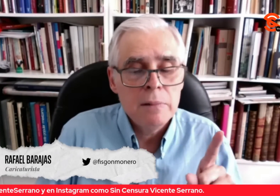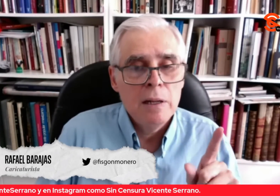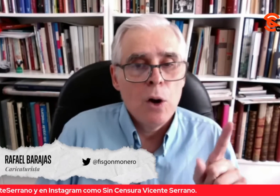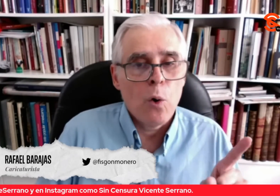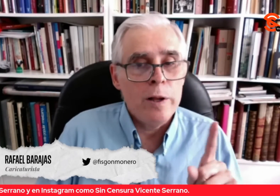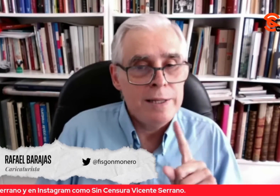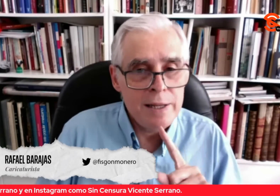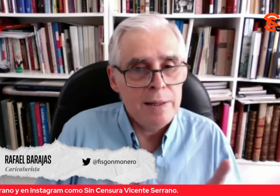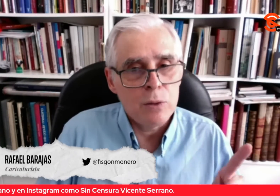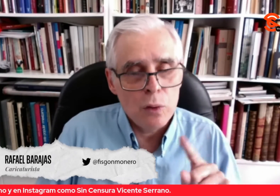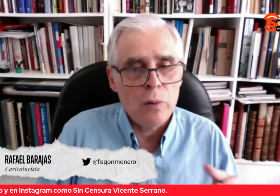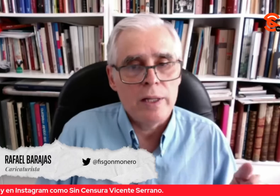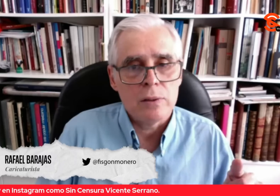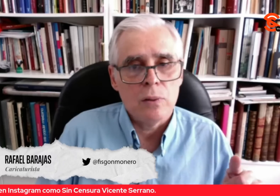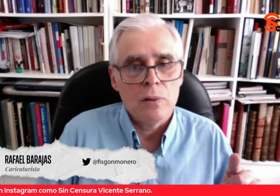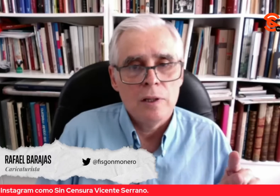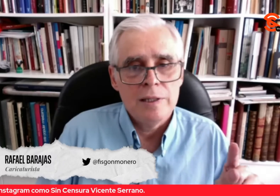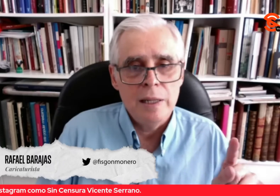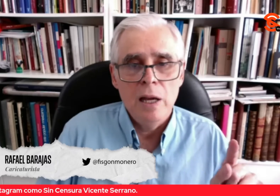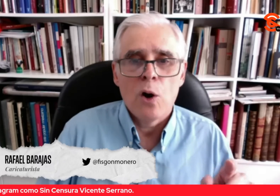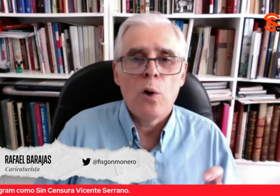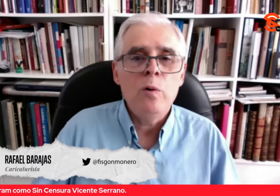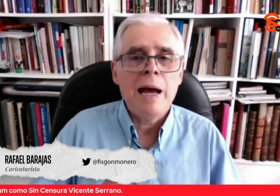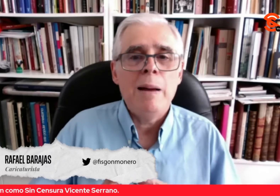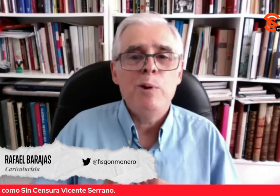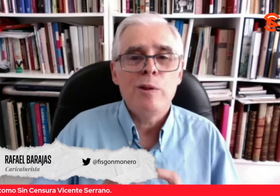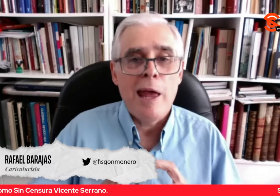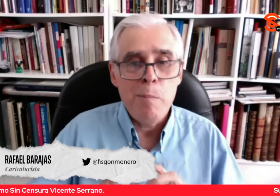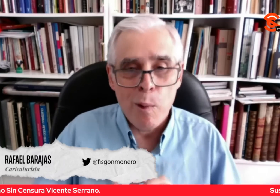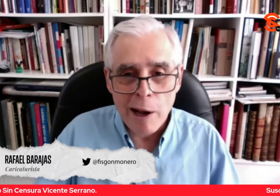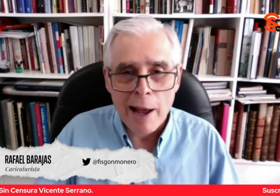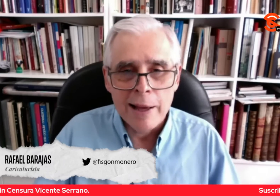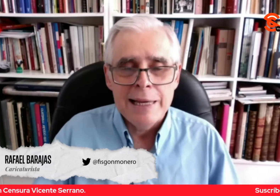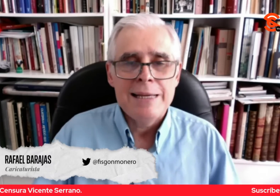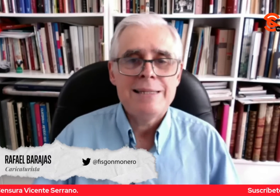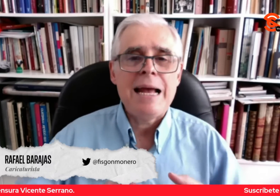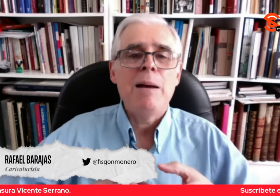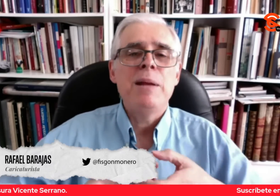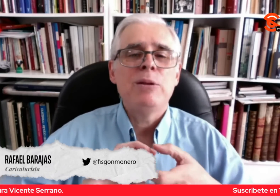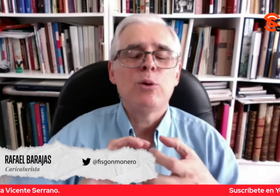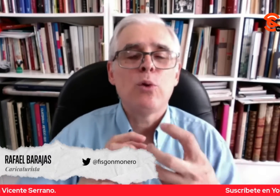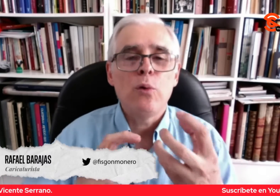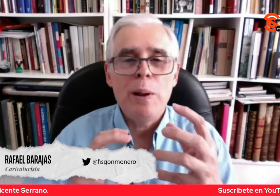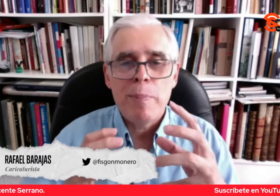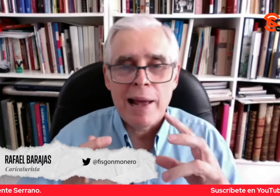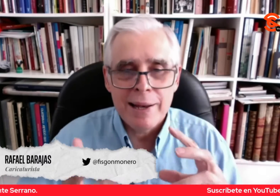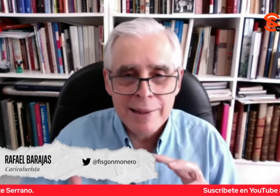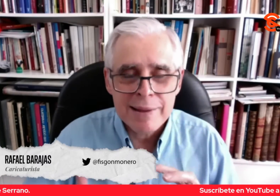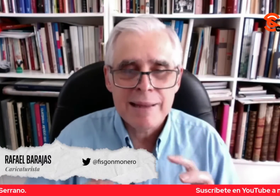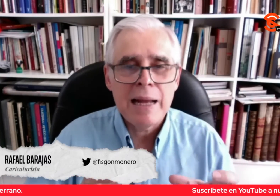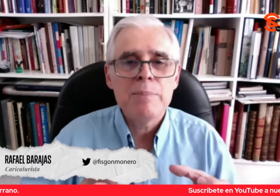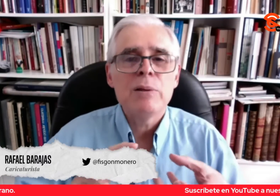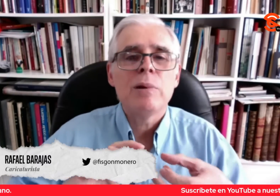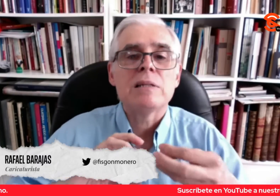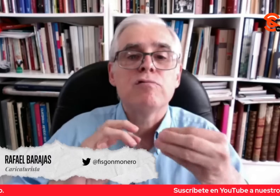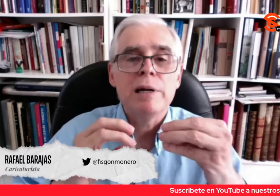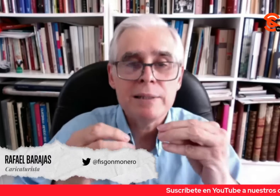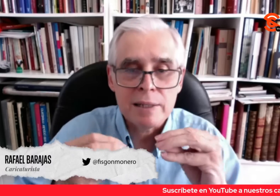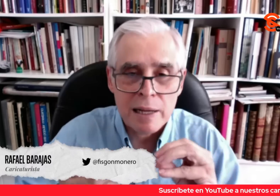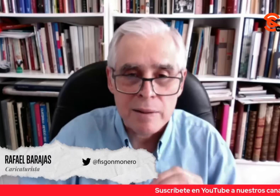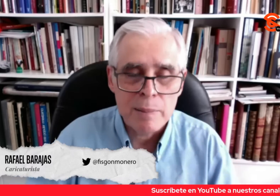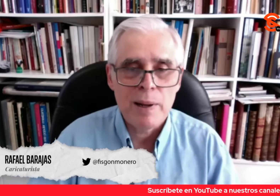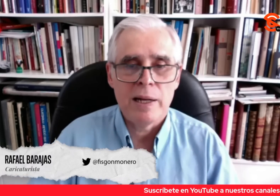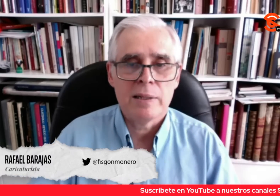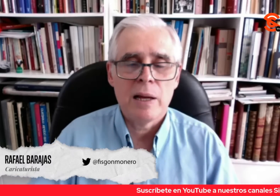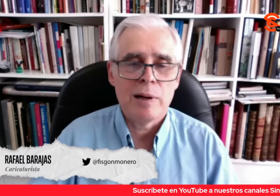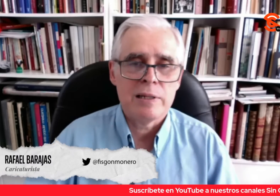además coincide todo esto, ¿sí?, con un cambio de época. Está cambiando todo el planeta, están cambiando las fuerzas